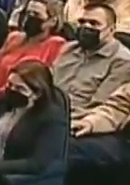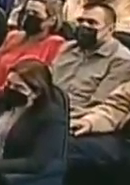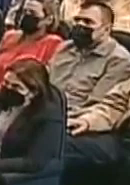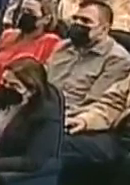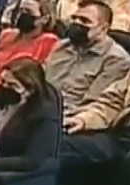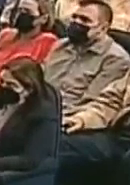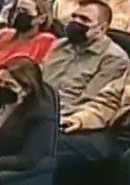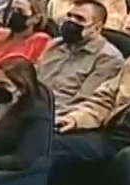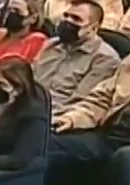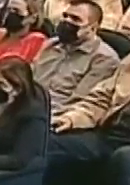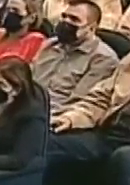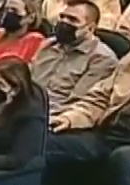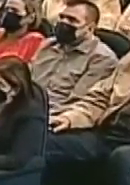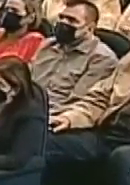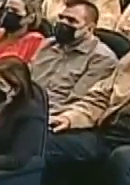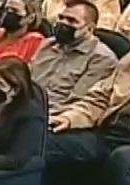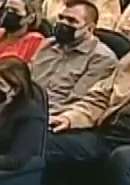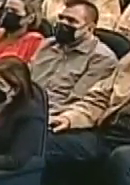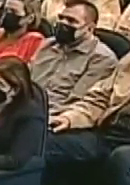Hemos tenido en ocasión